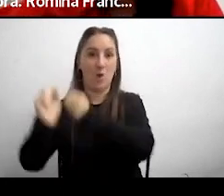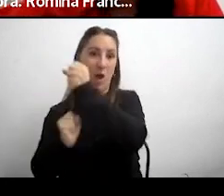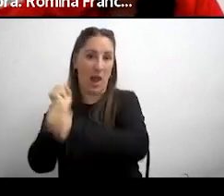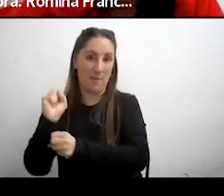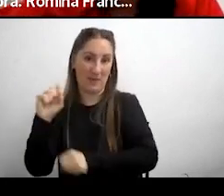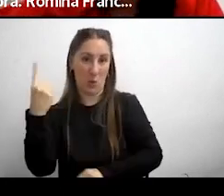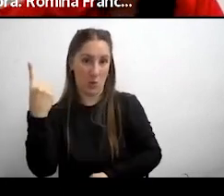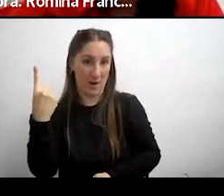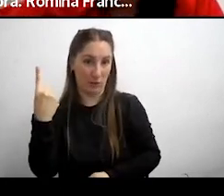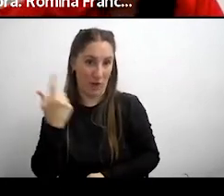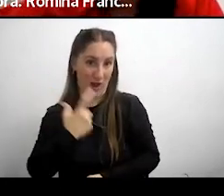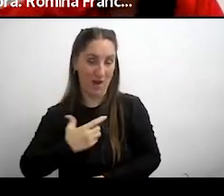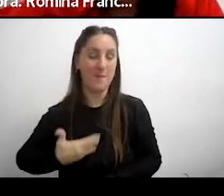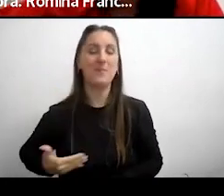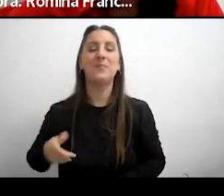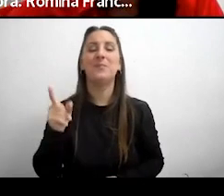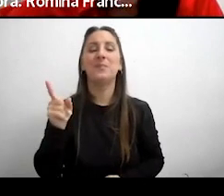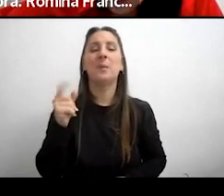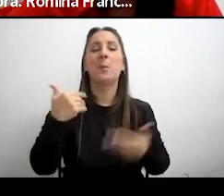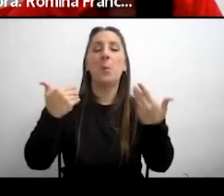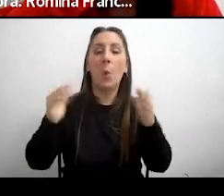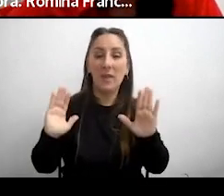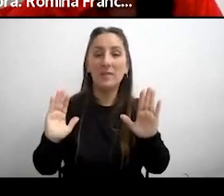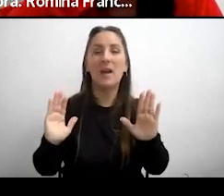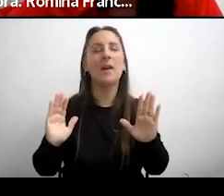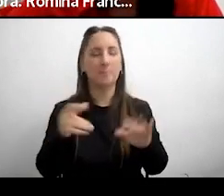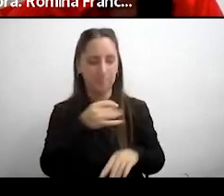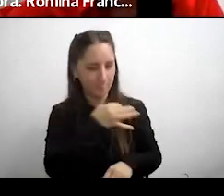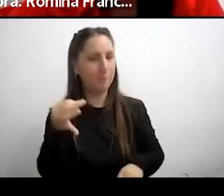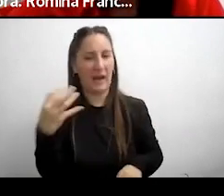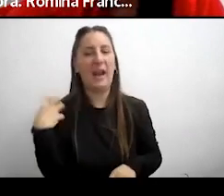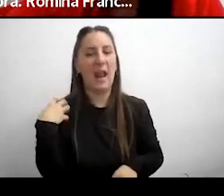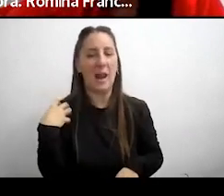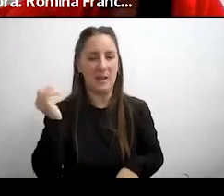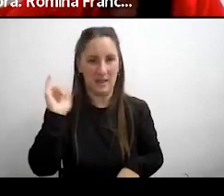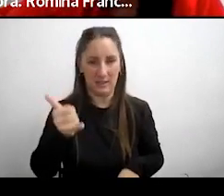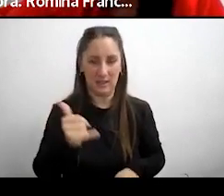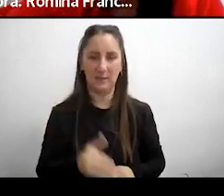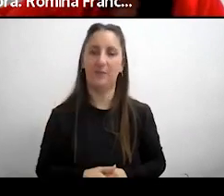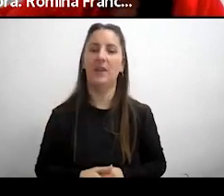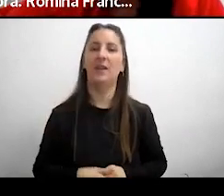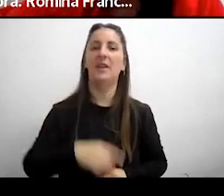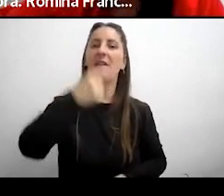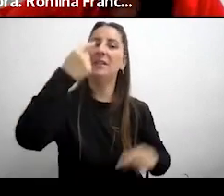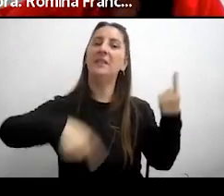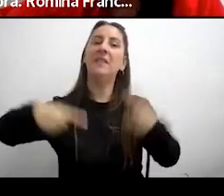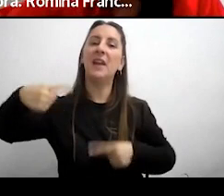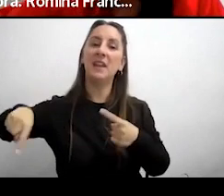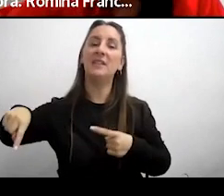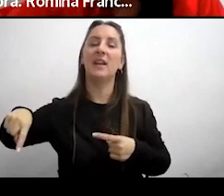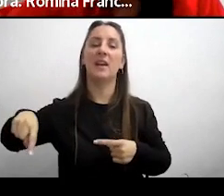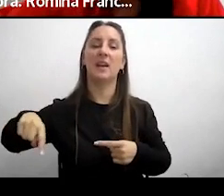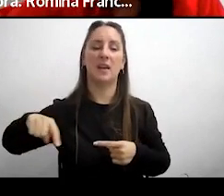en el caso de unipersonales podría darse, y se da el caso en la práctica. Distinto sería en el caso de